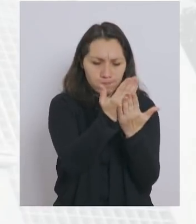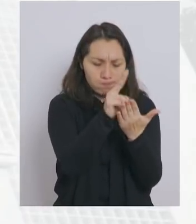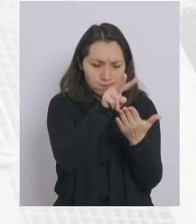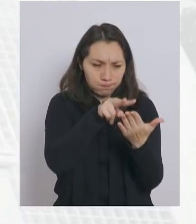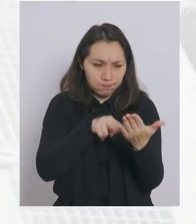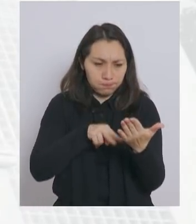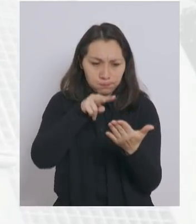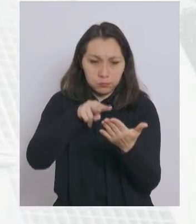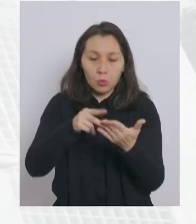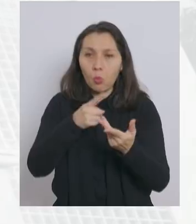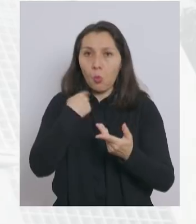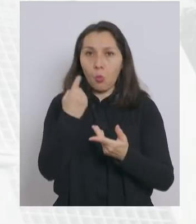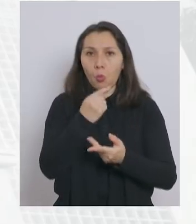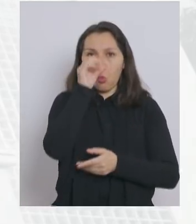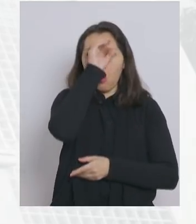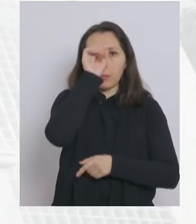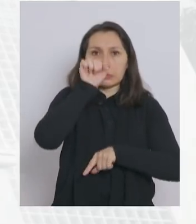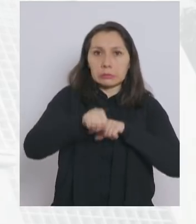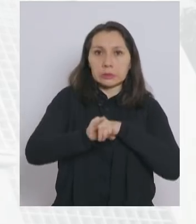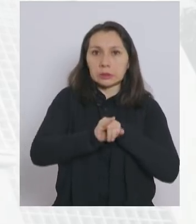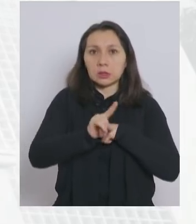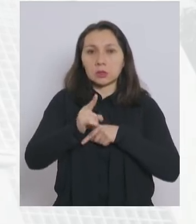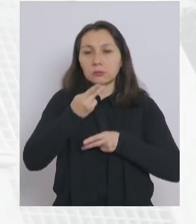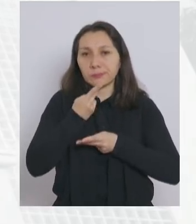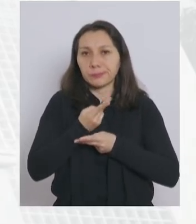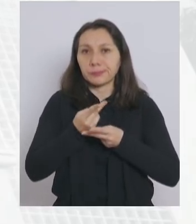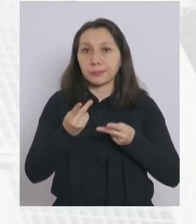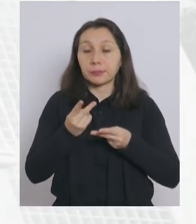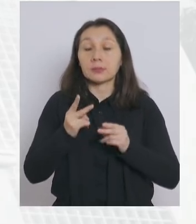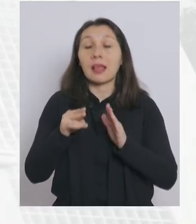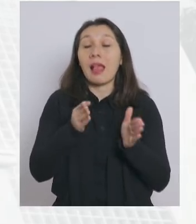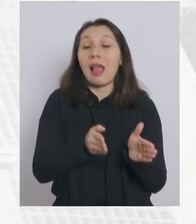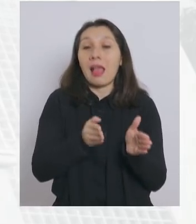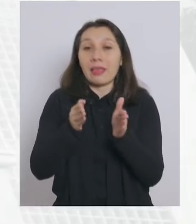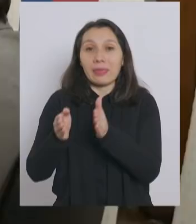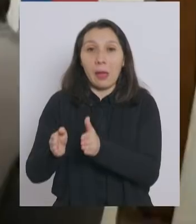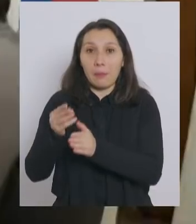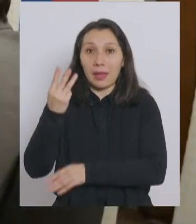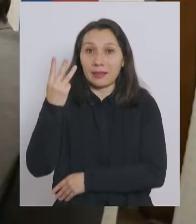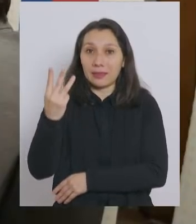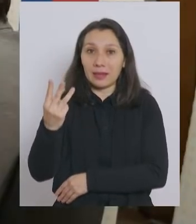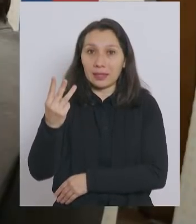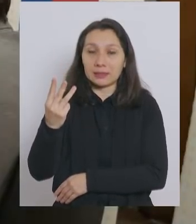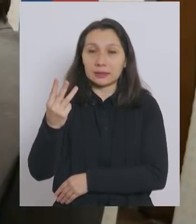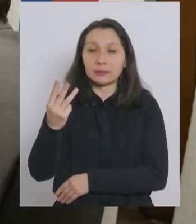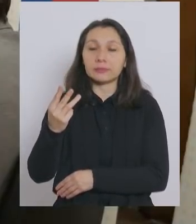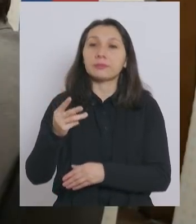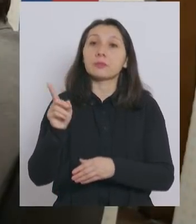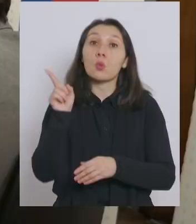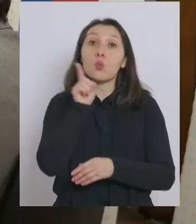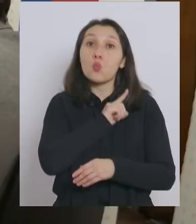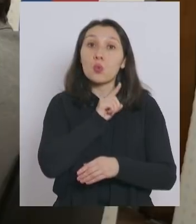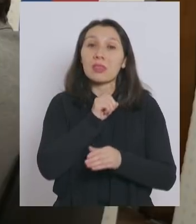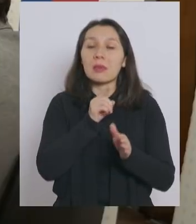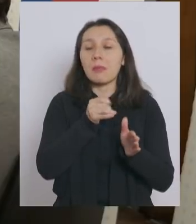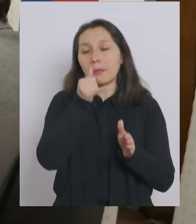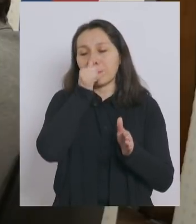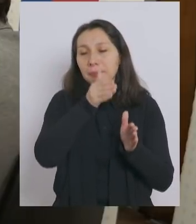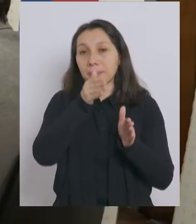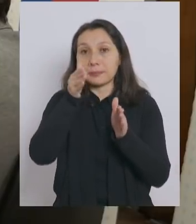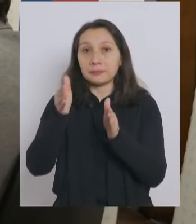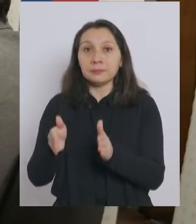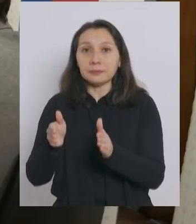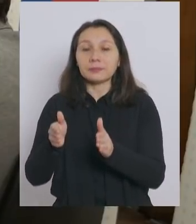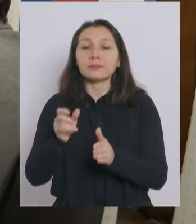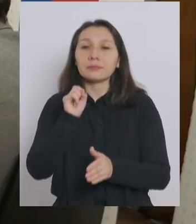realizar nuestro pronunciamiento. Y en fase 3, que es por lo tanto la última fase, es la de